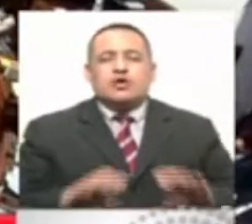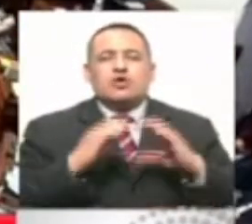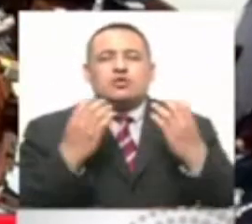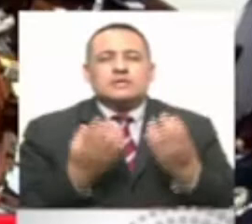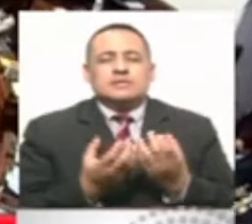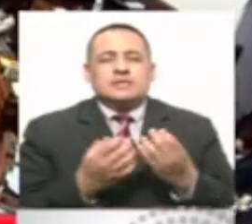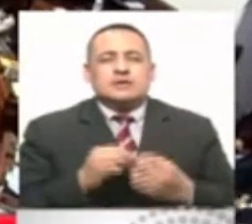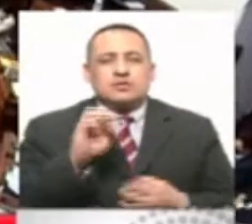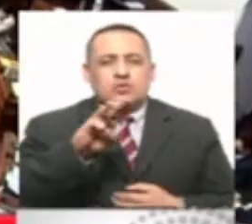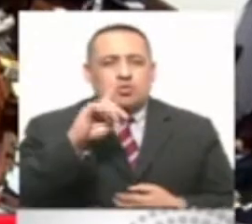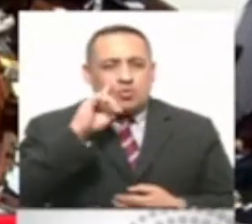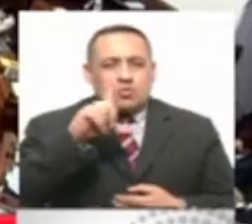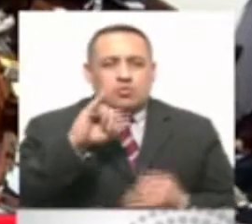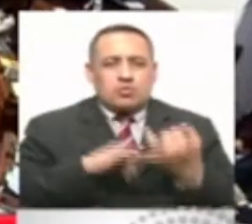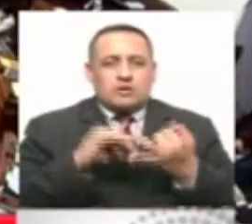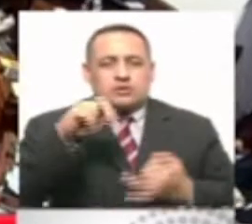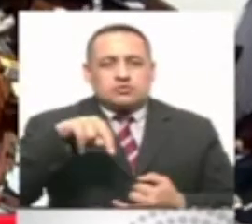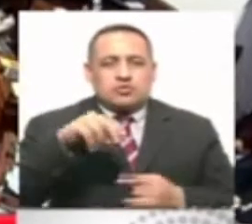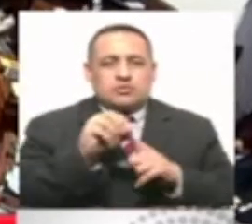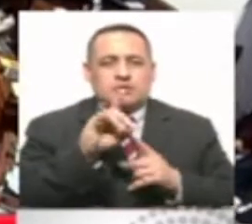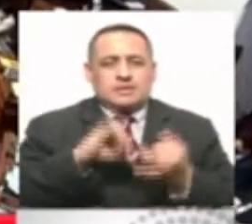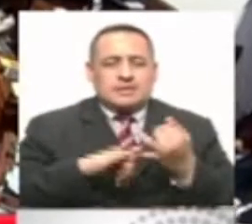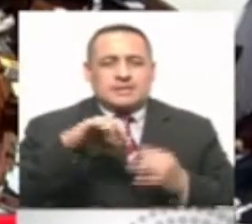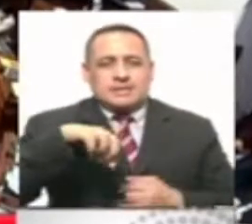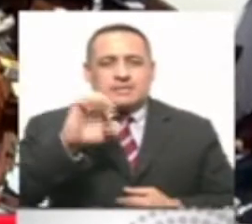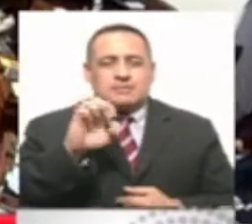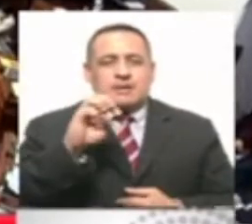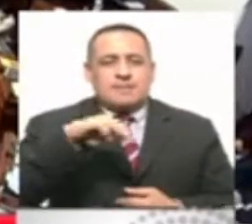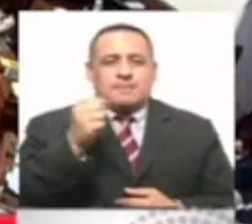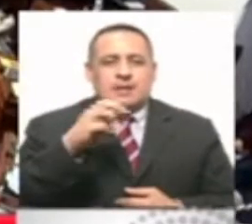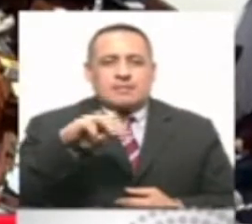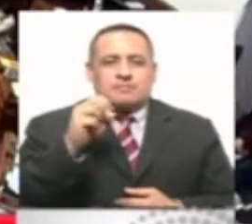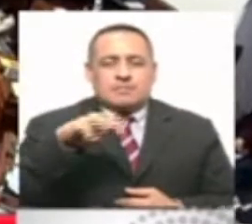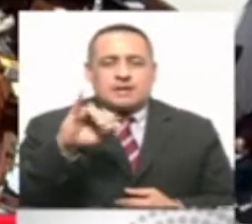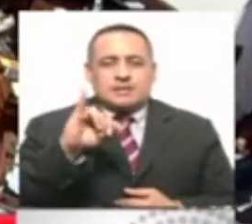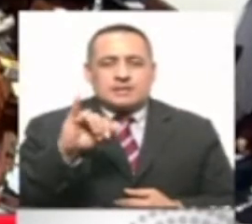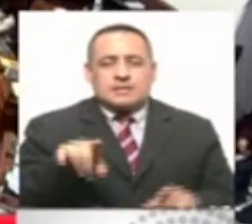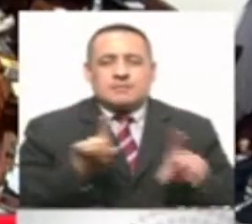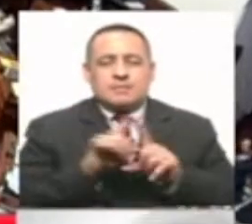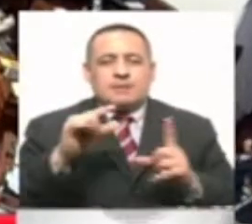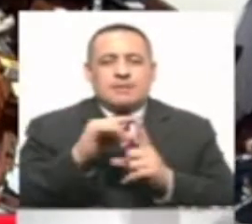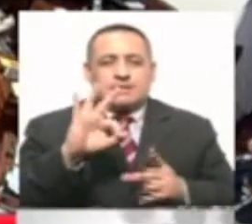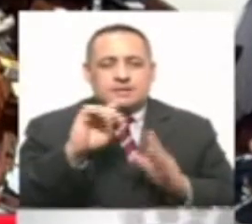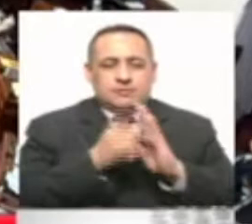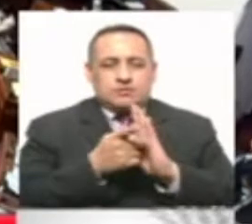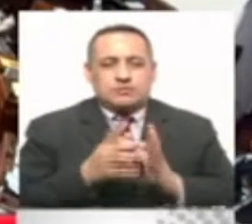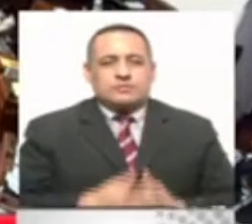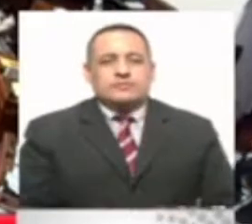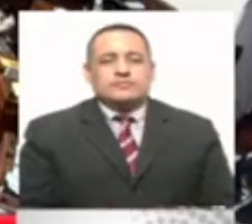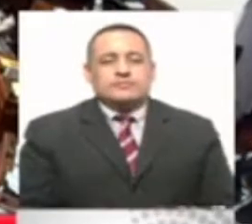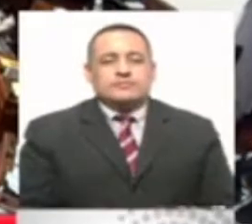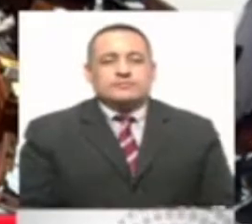Congresista Wilson Quispe Mamani, tiene la palabra por 3 minutos.